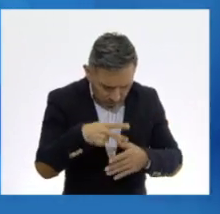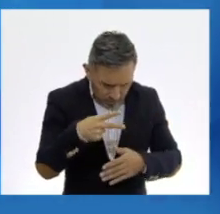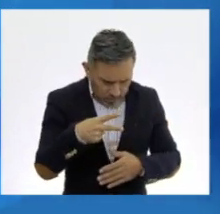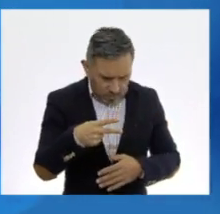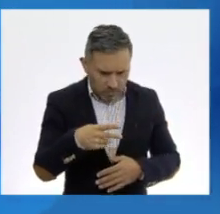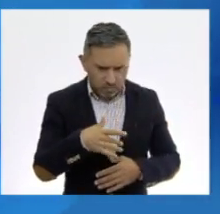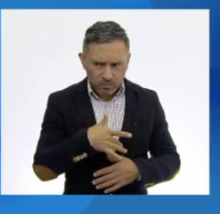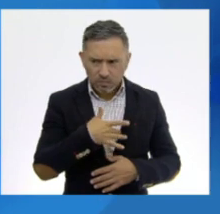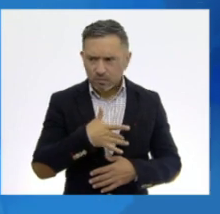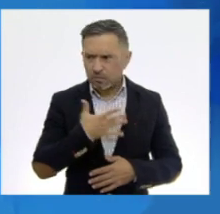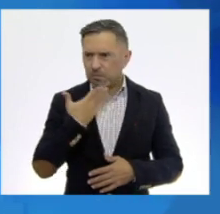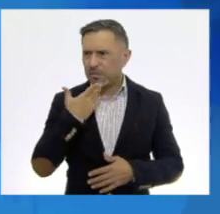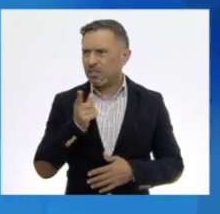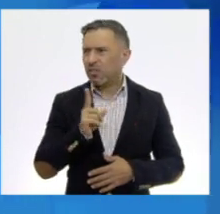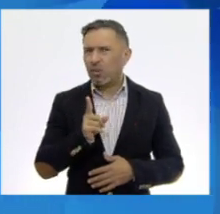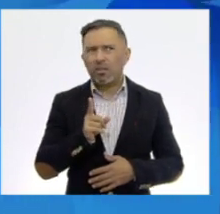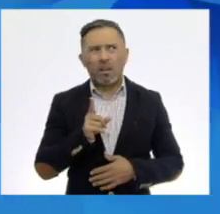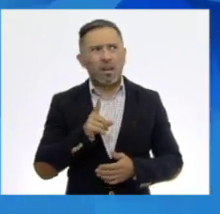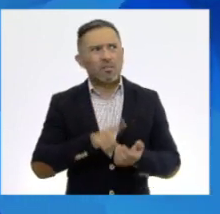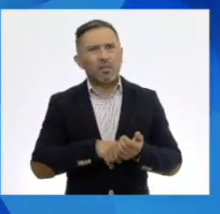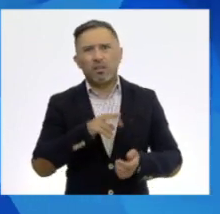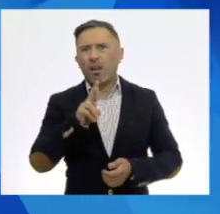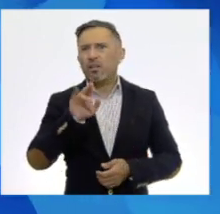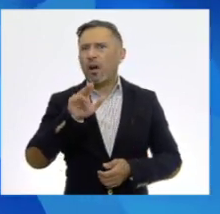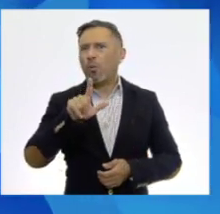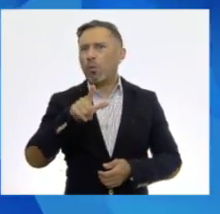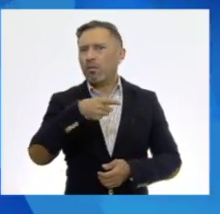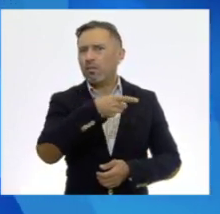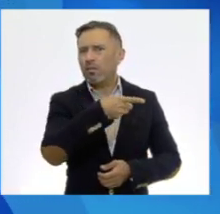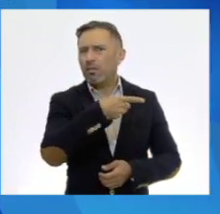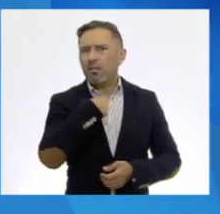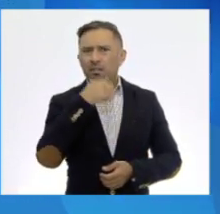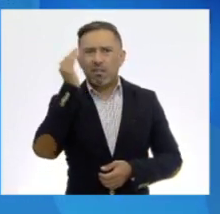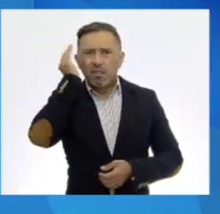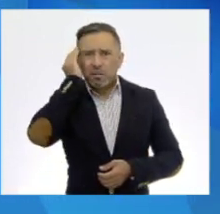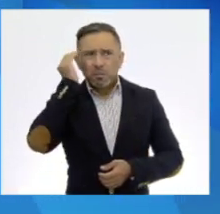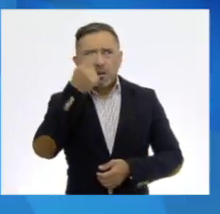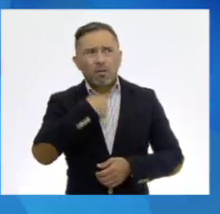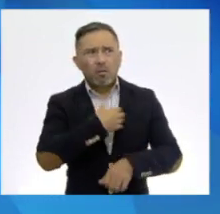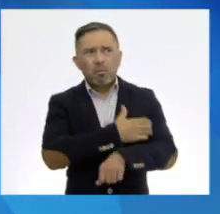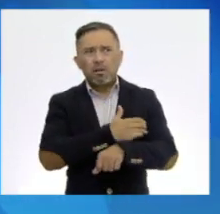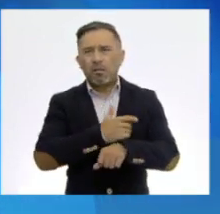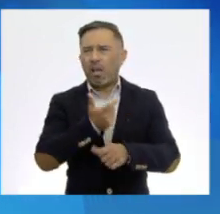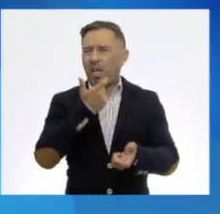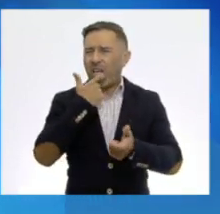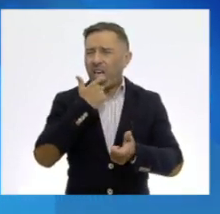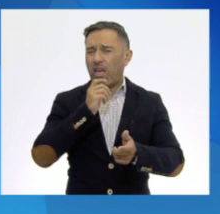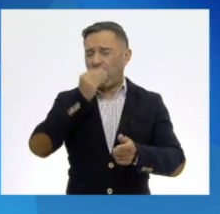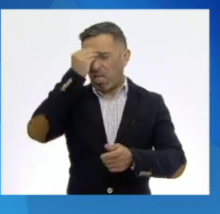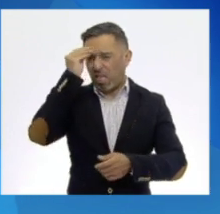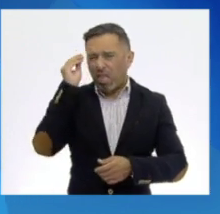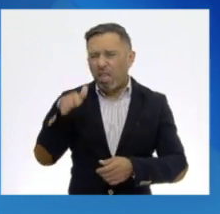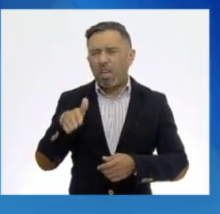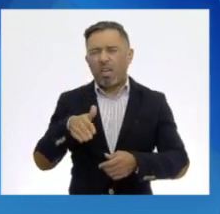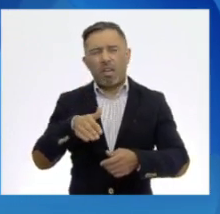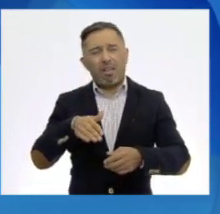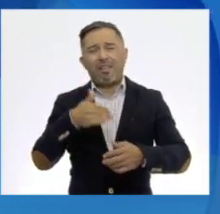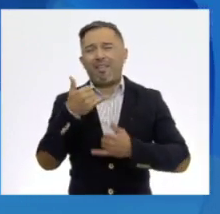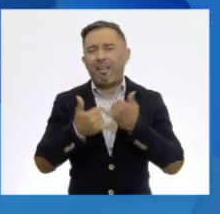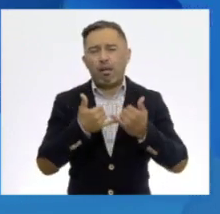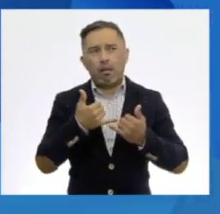y además tienes que aguantar las bromas de Raúl, uno de tus compañeros. ¿Estará relacionado con lo que acaba de